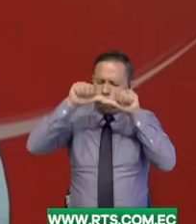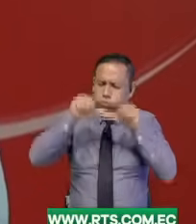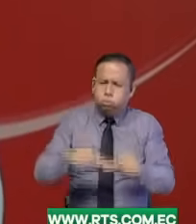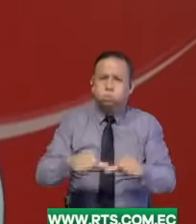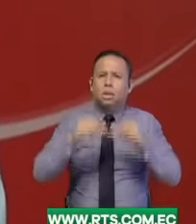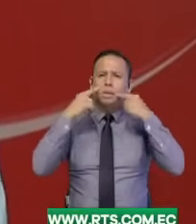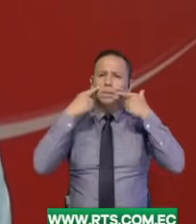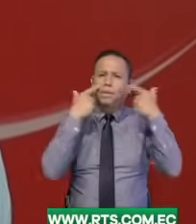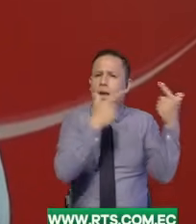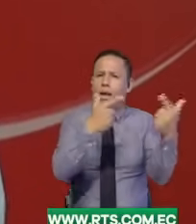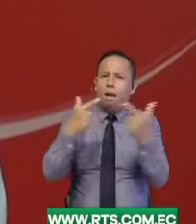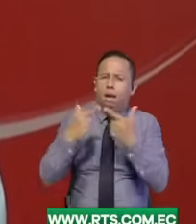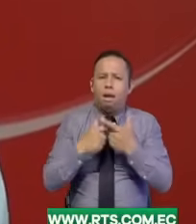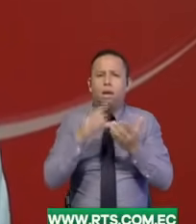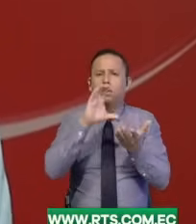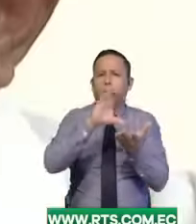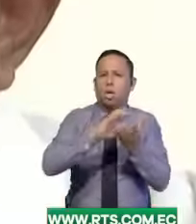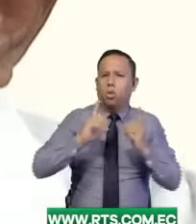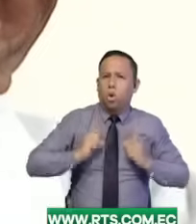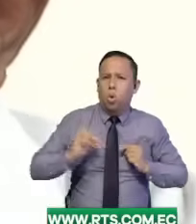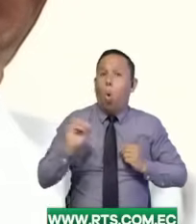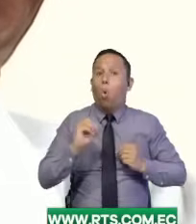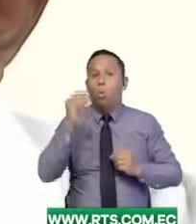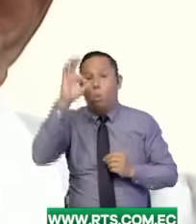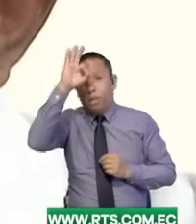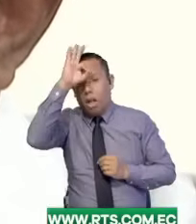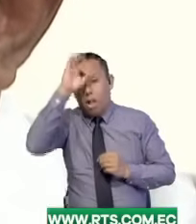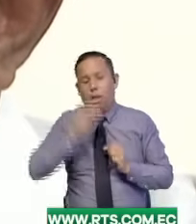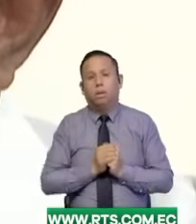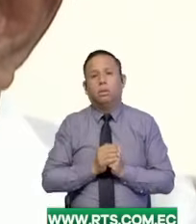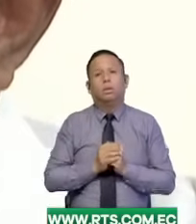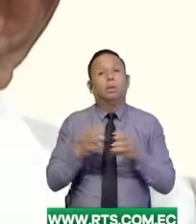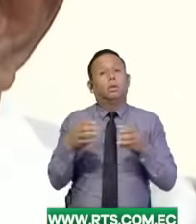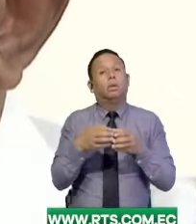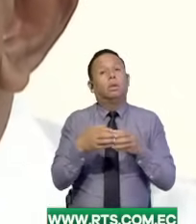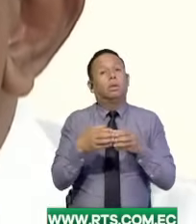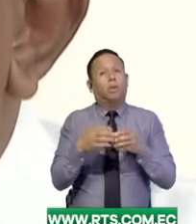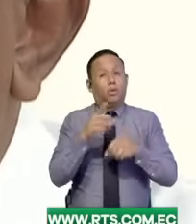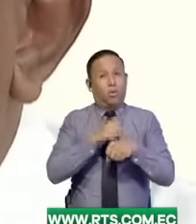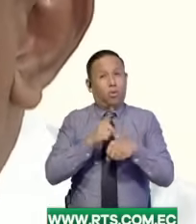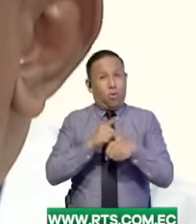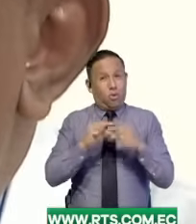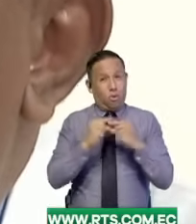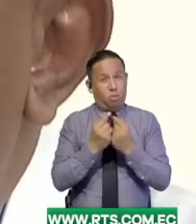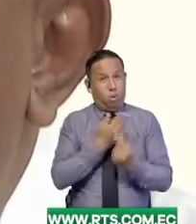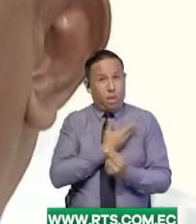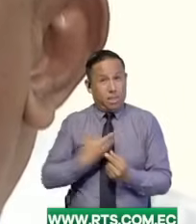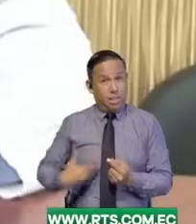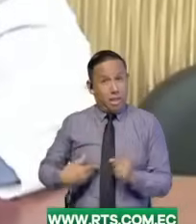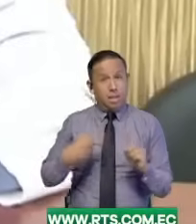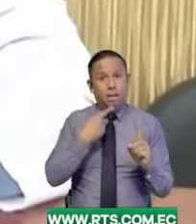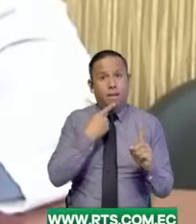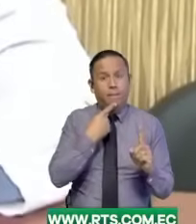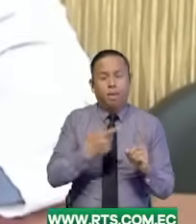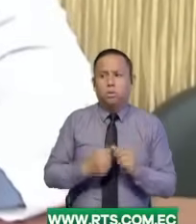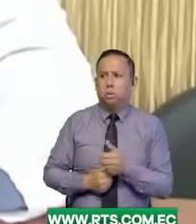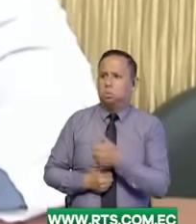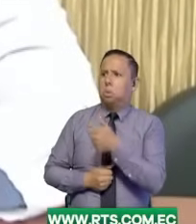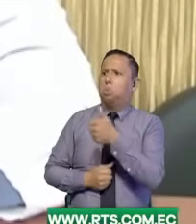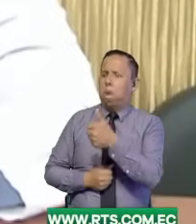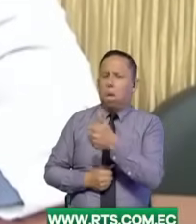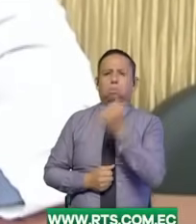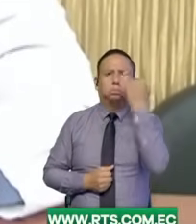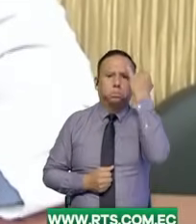en nuestro centro de salud o en nuestro hospital. De su parte, el presidente de la Federación Médica dio a conocer que es un buen